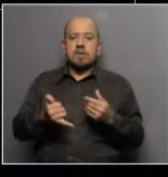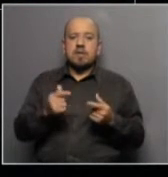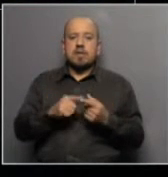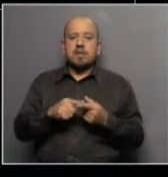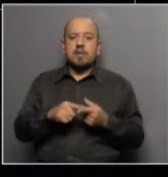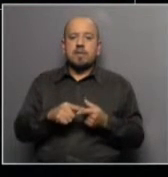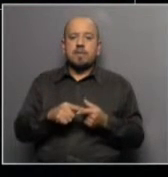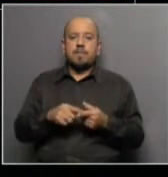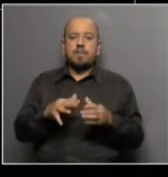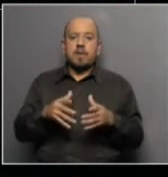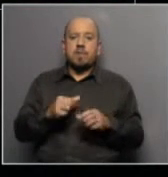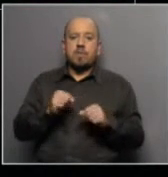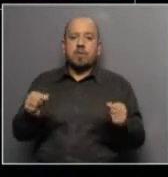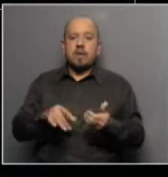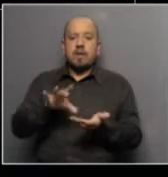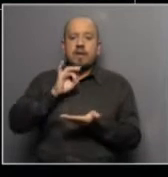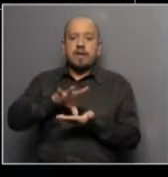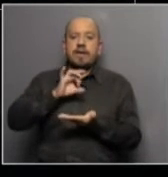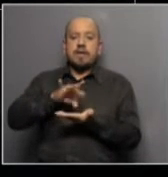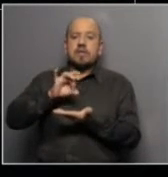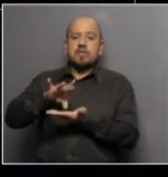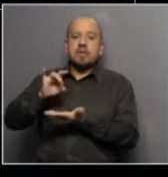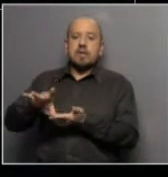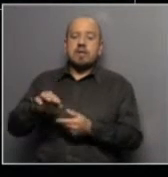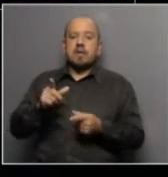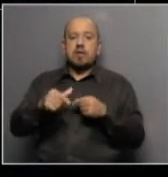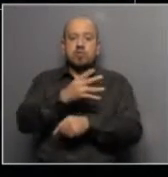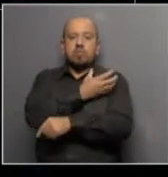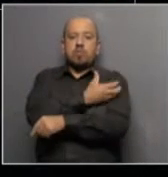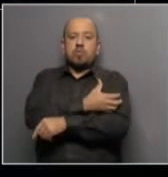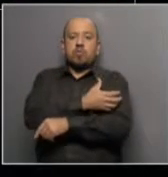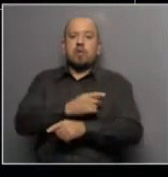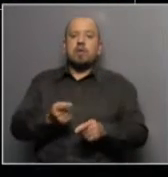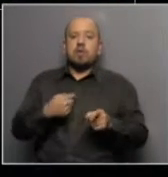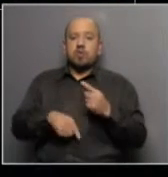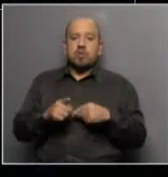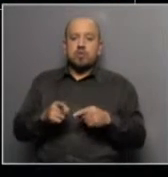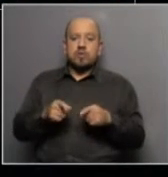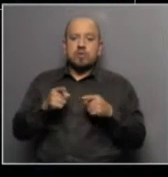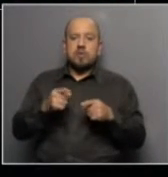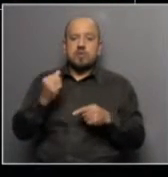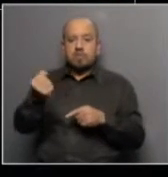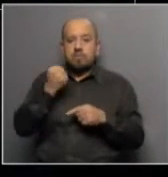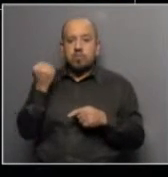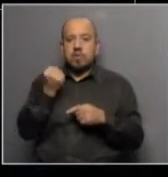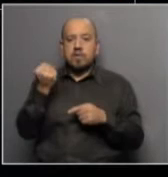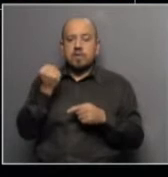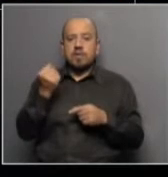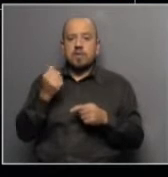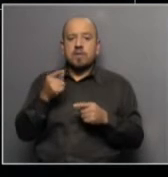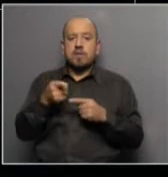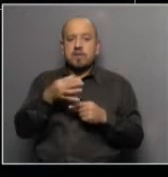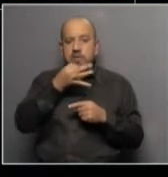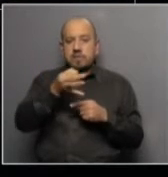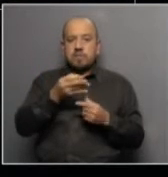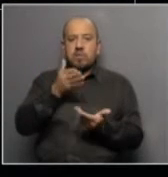herramientas para expulsar y para criminalizar a la pobreza. Y en ese sentido es tan importante, al tiempo que hablamos